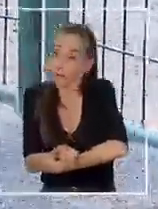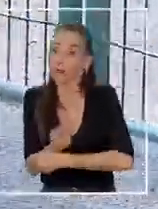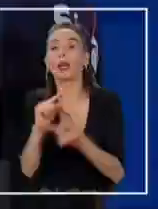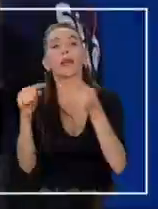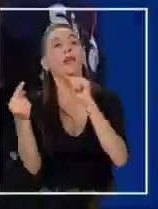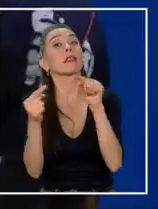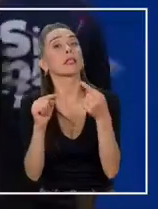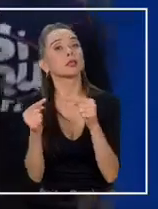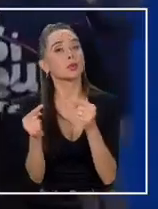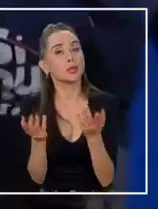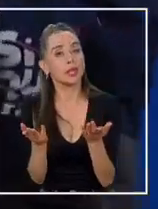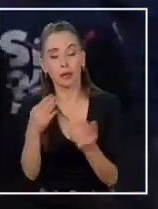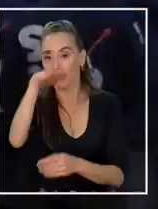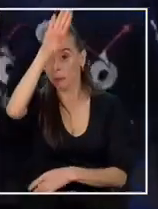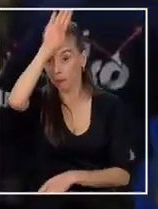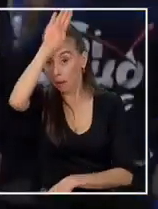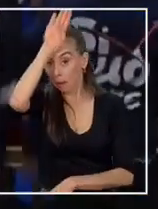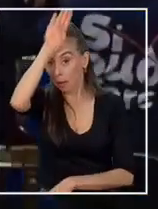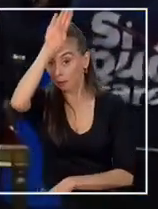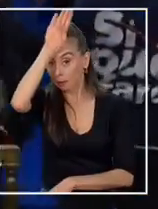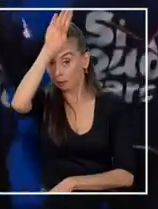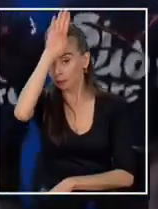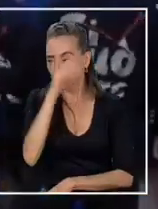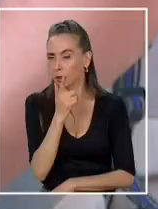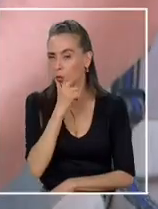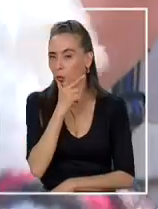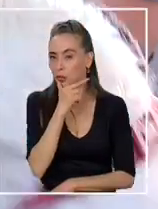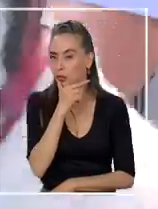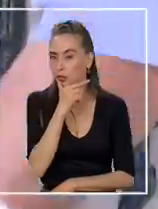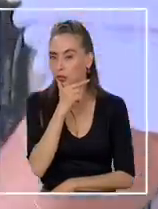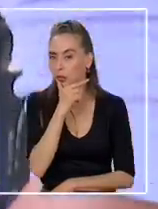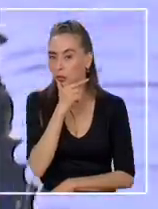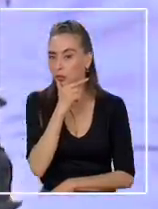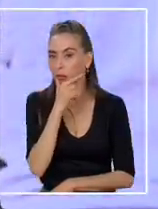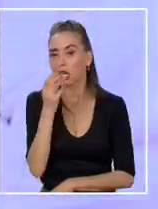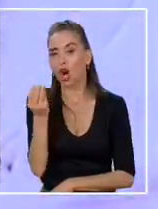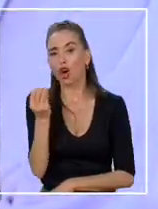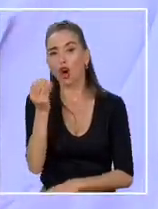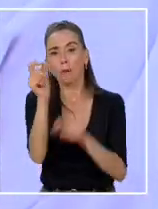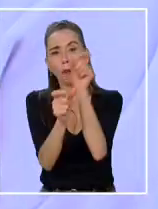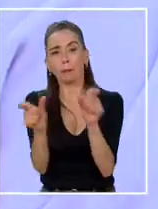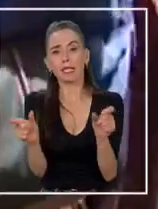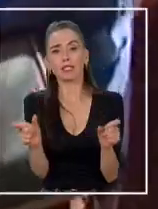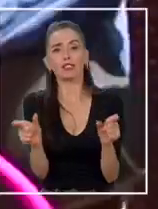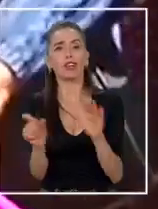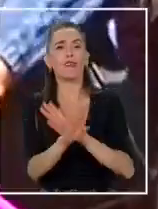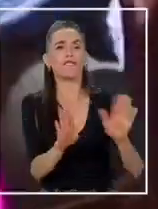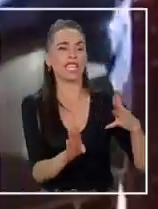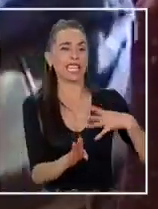el debate, luego de que el Papa, nada menos, cuestionara este aparente reemplazo de hijos por